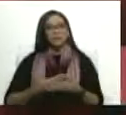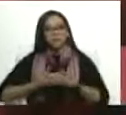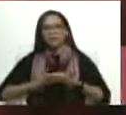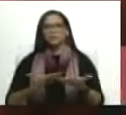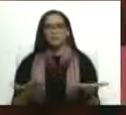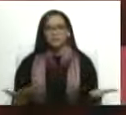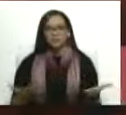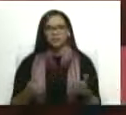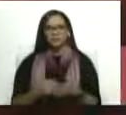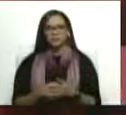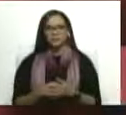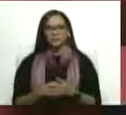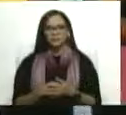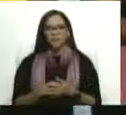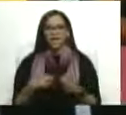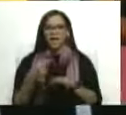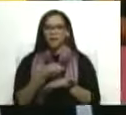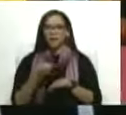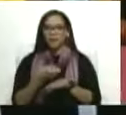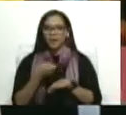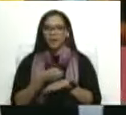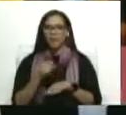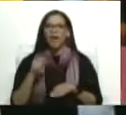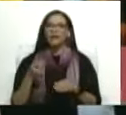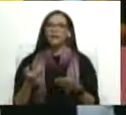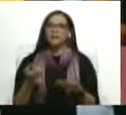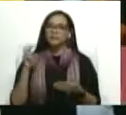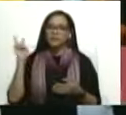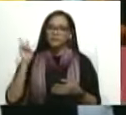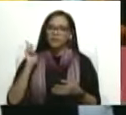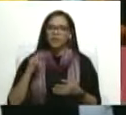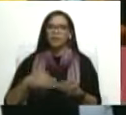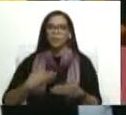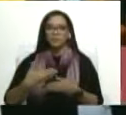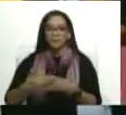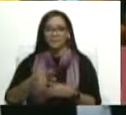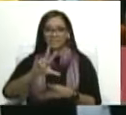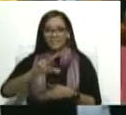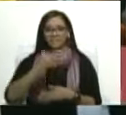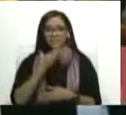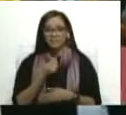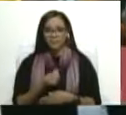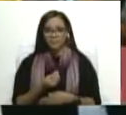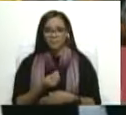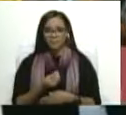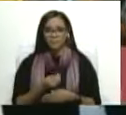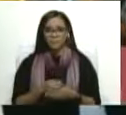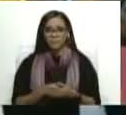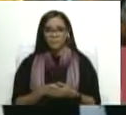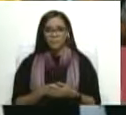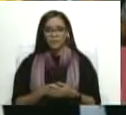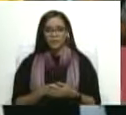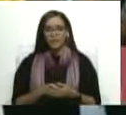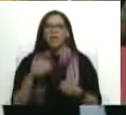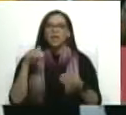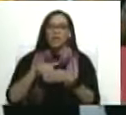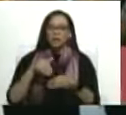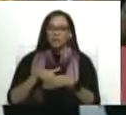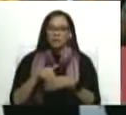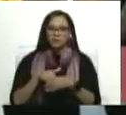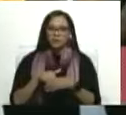garantizándole al gobierno, al Estado venezolano, próximamente el 3 de diciembre, las